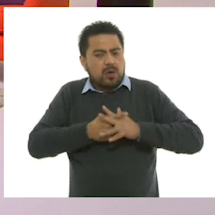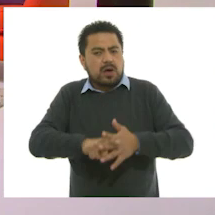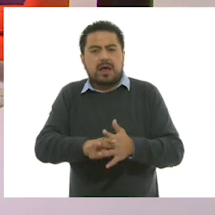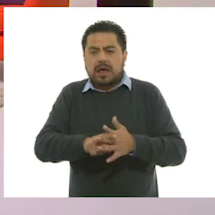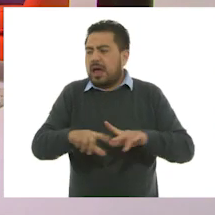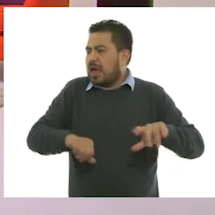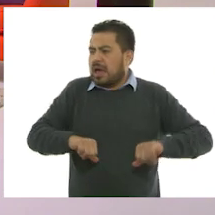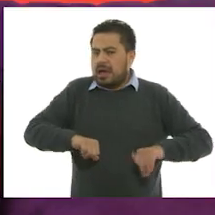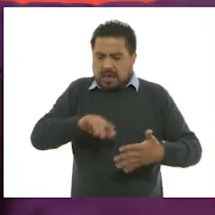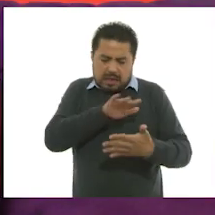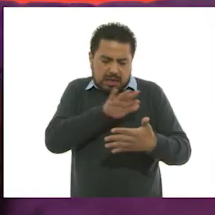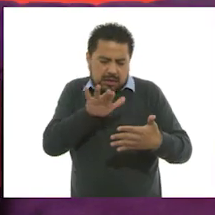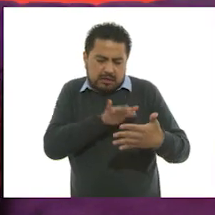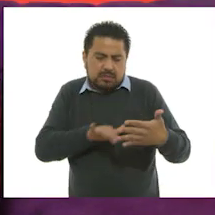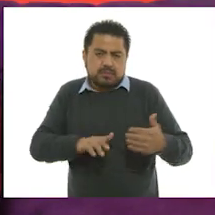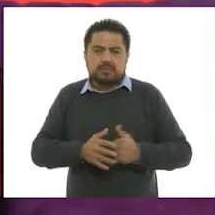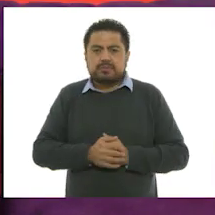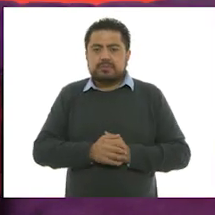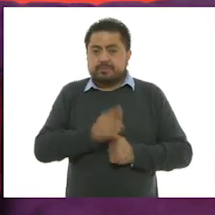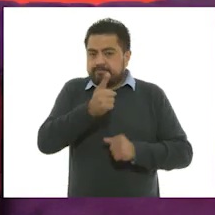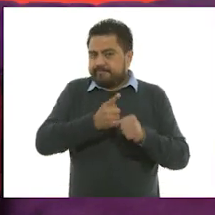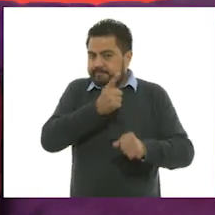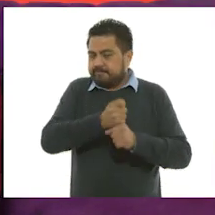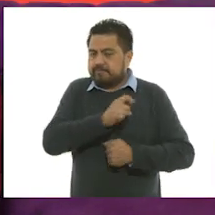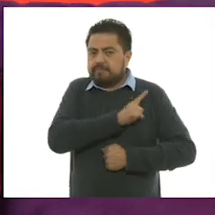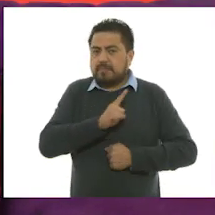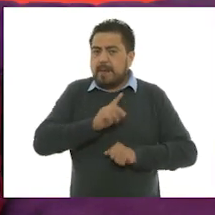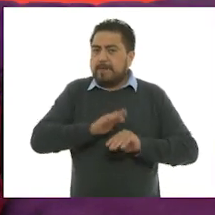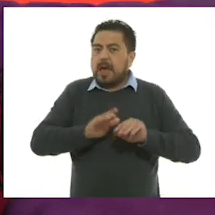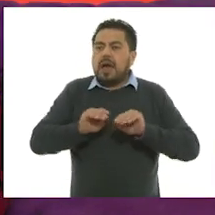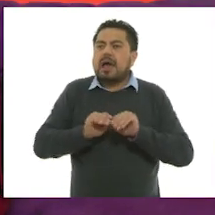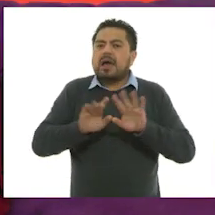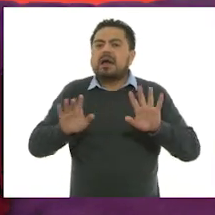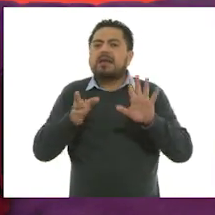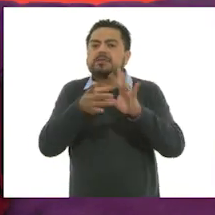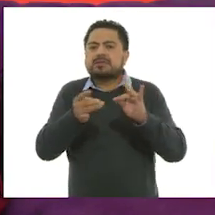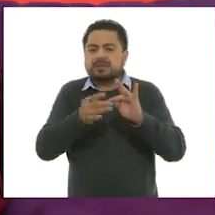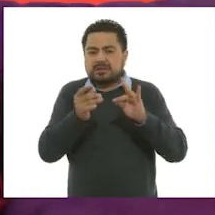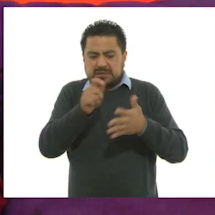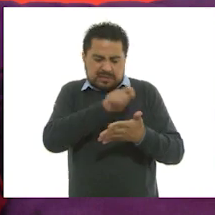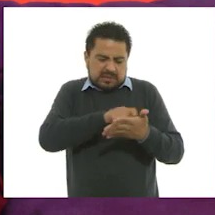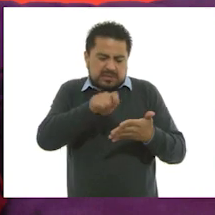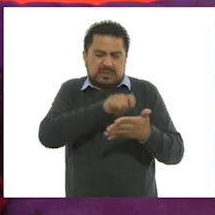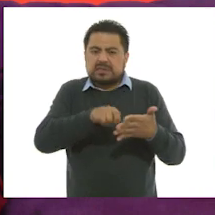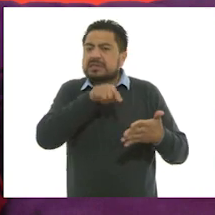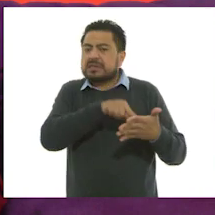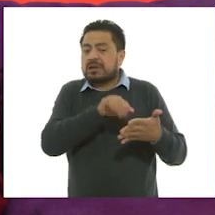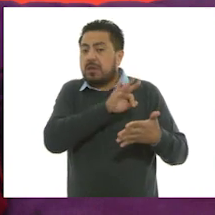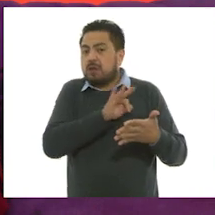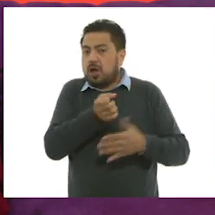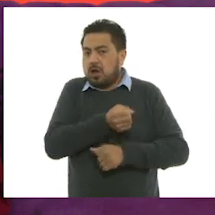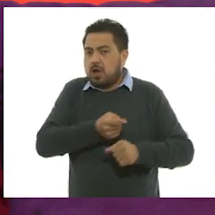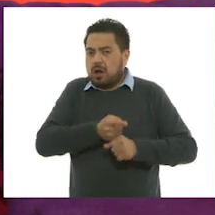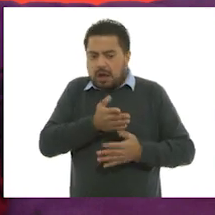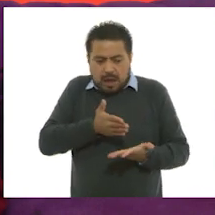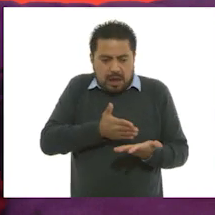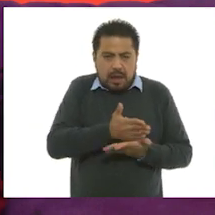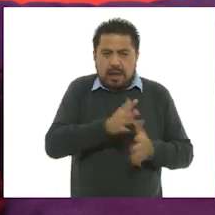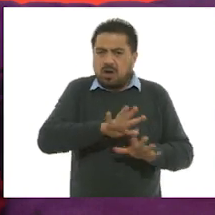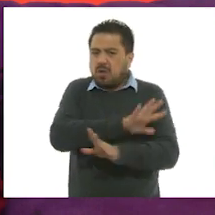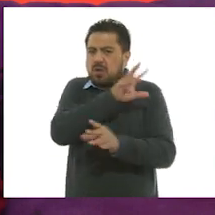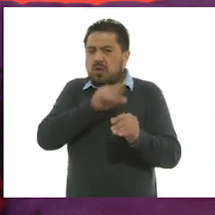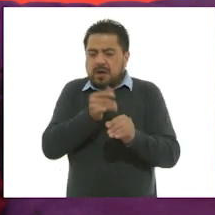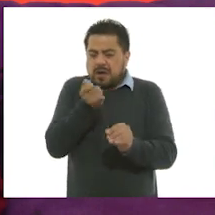tarea de la lectura? Lo primero que podemos aclarar es que la lengua escrita es la que posibilita el ingreso a gran parte